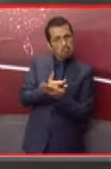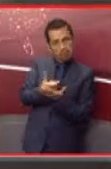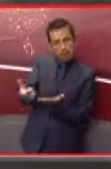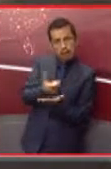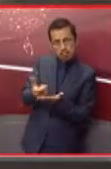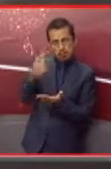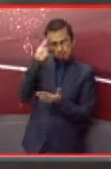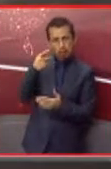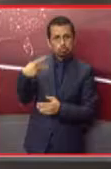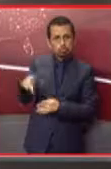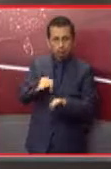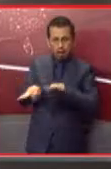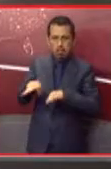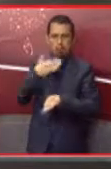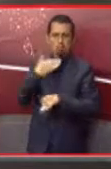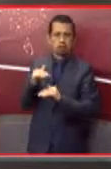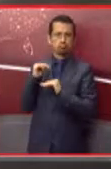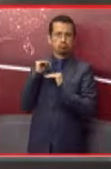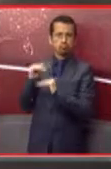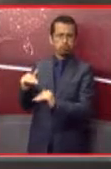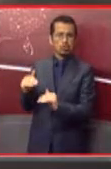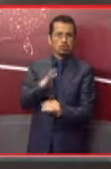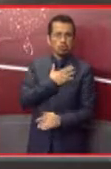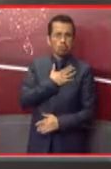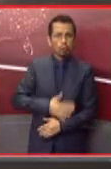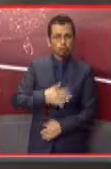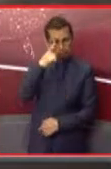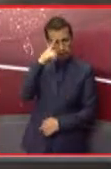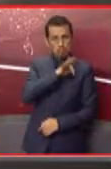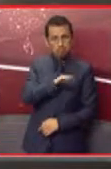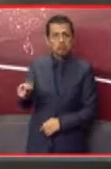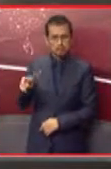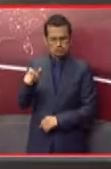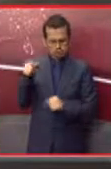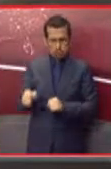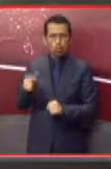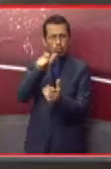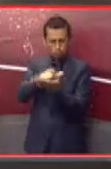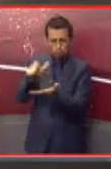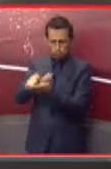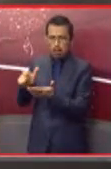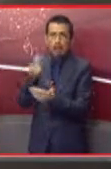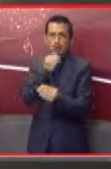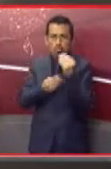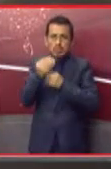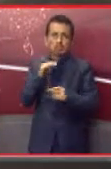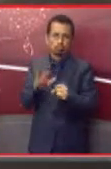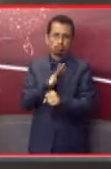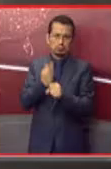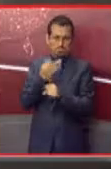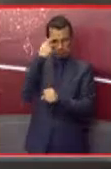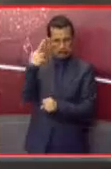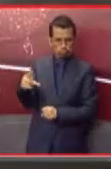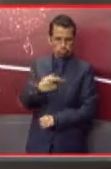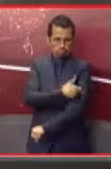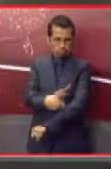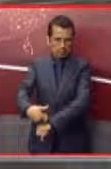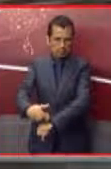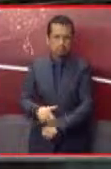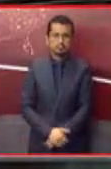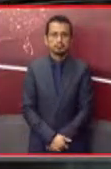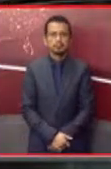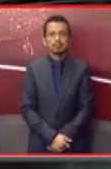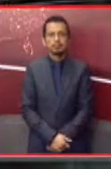perciben los trabajadores. Esto a fin de garantizar la compra de los productos de la canasta básica a las familias mexicanas.